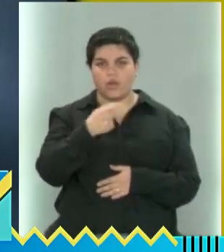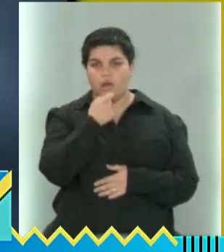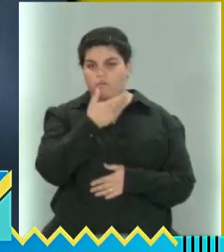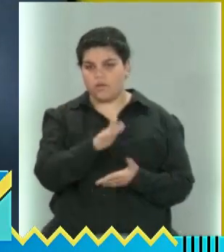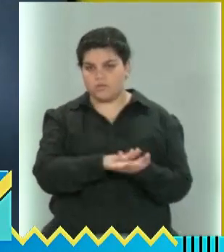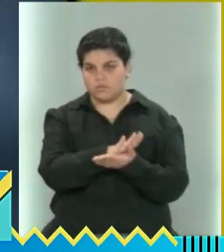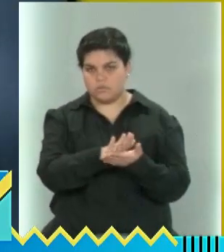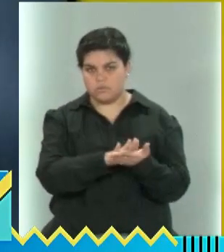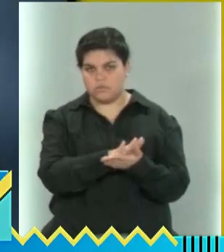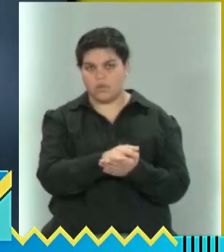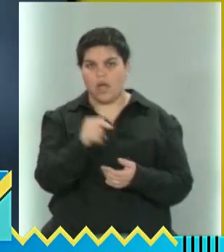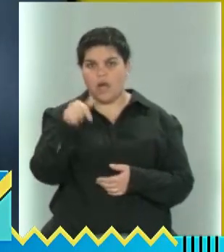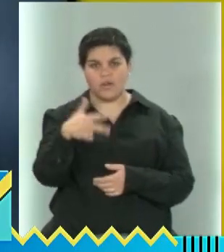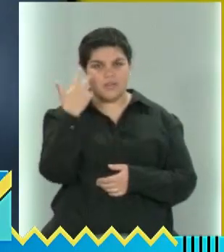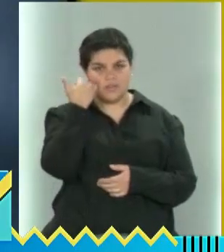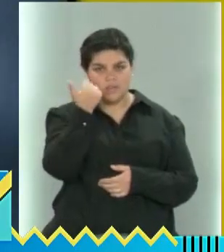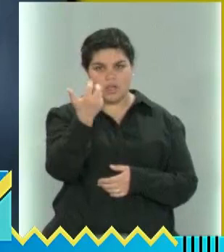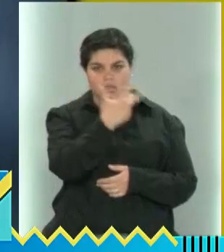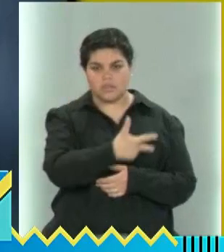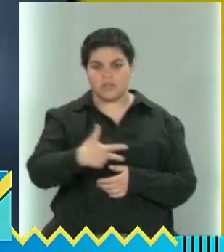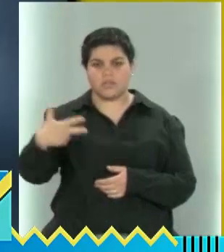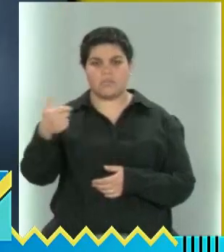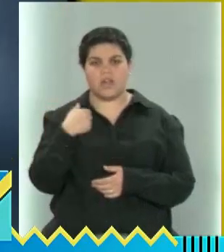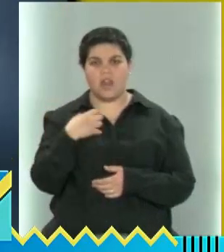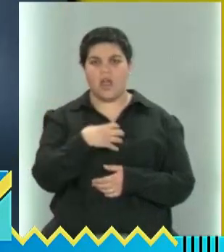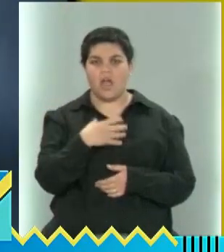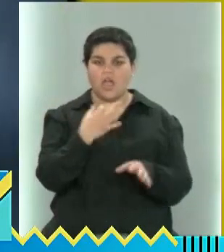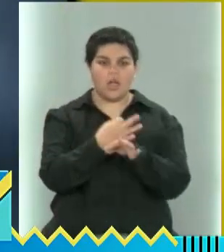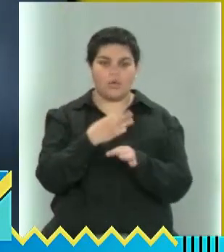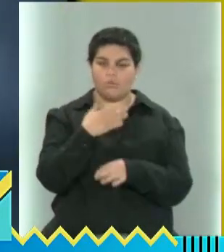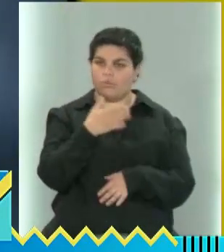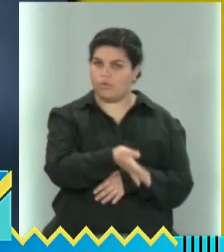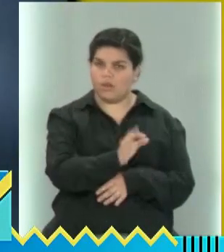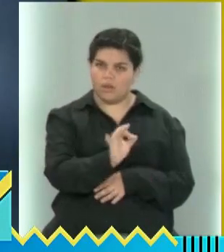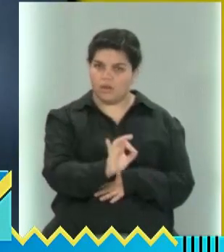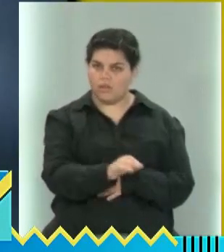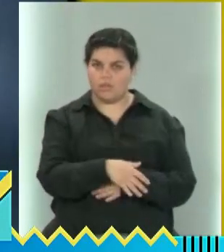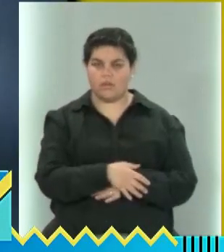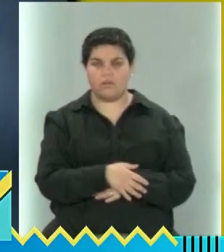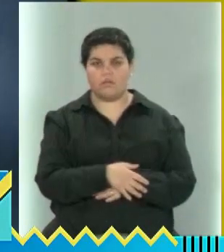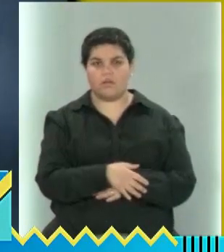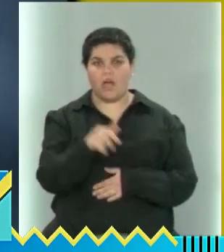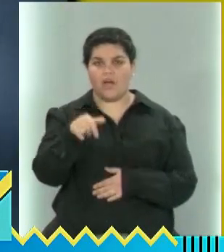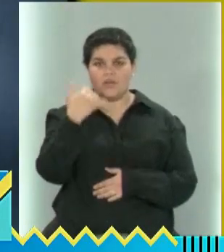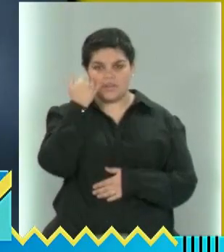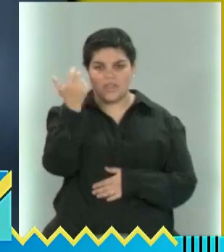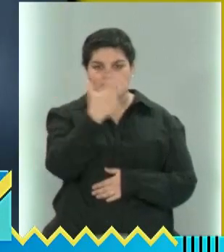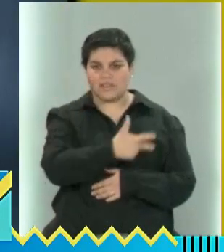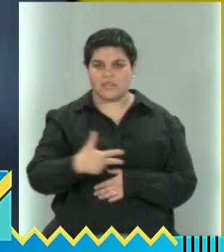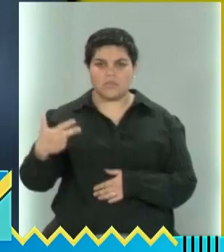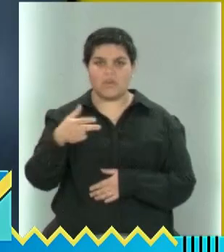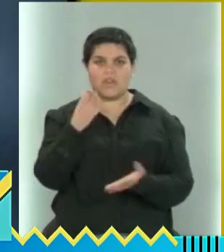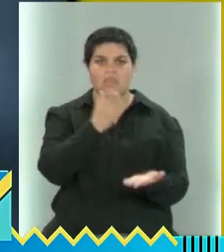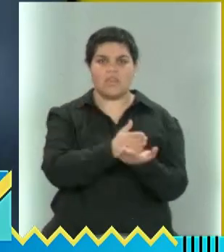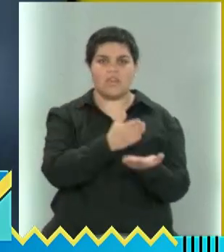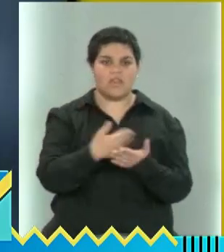chicos hoy cumplen 3 semanas sin poder asistir a las escuelas. Los chicos hoy cumplen 3 semanas sin poder recibir un